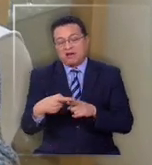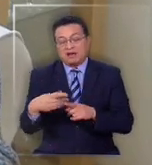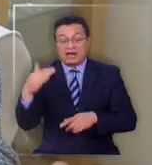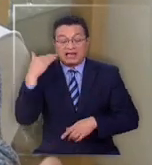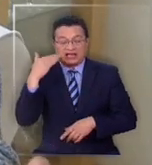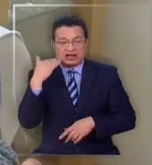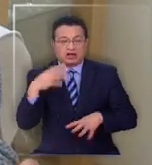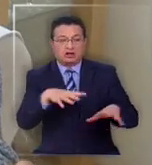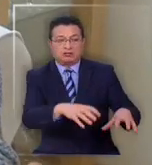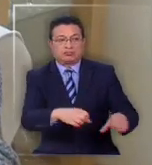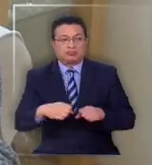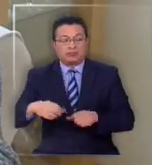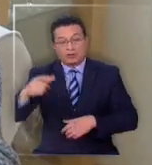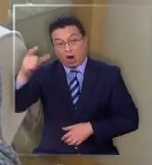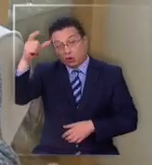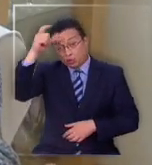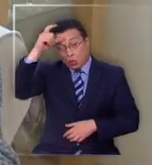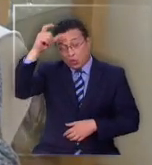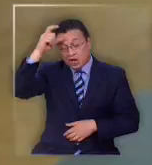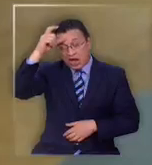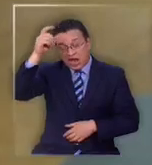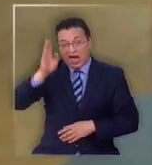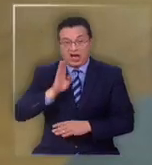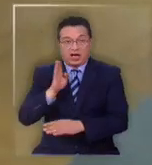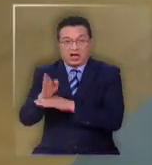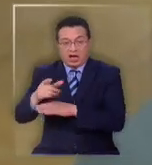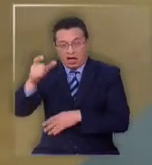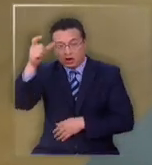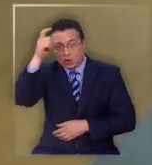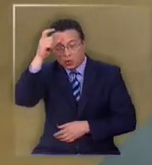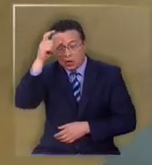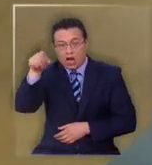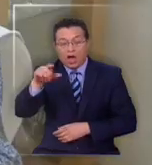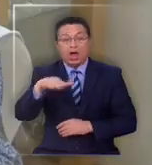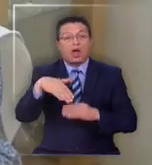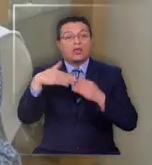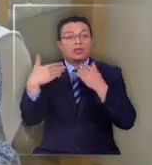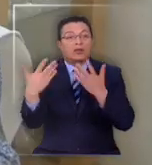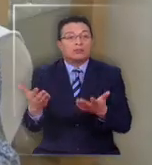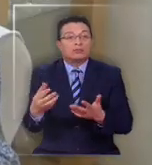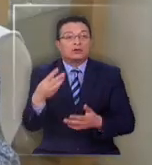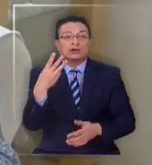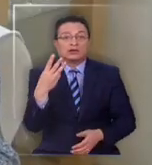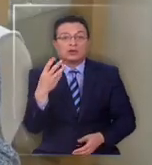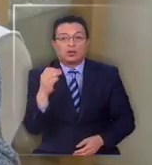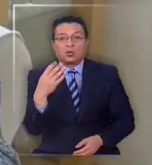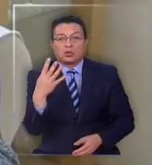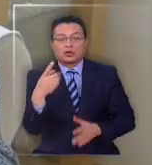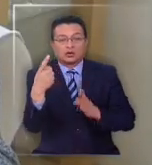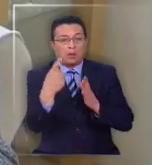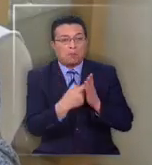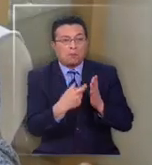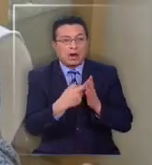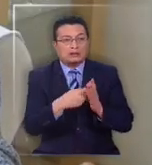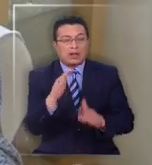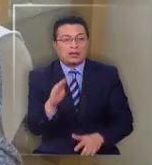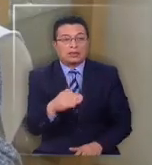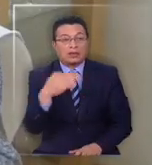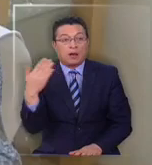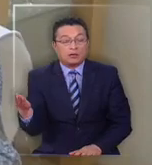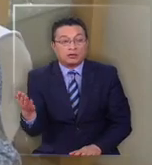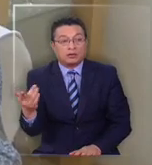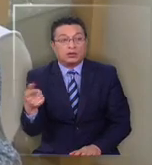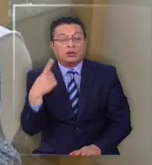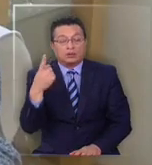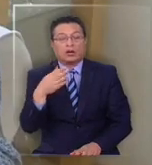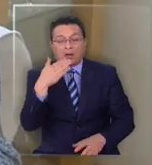los niños. A Turquía. ¿No? A Turquía. Y después, como a los 3-4 meses, le llega